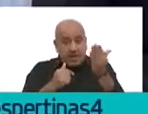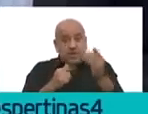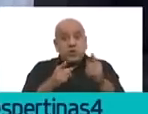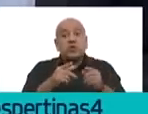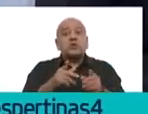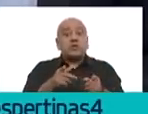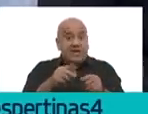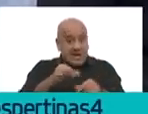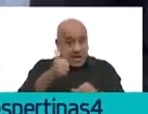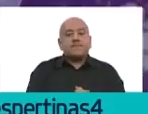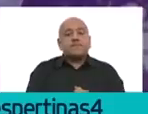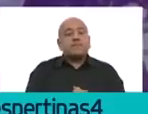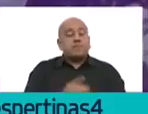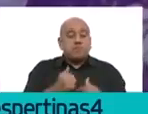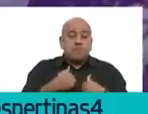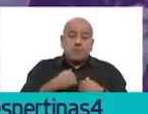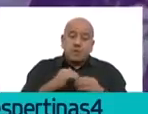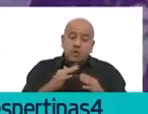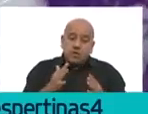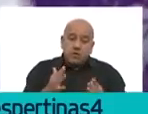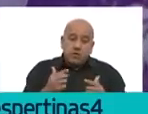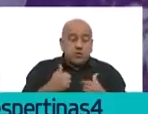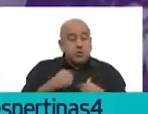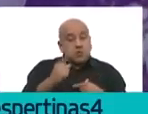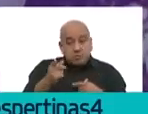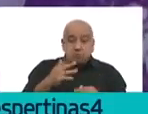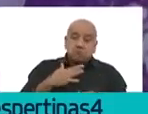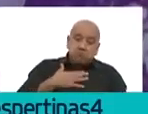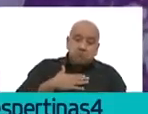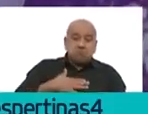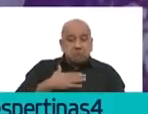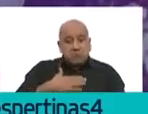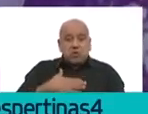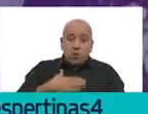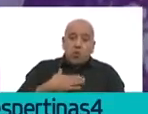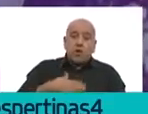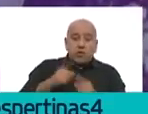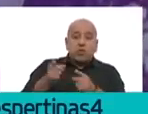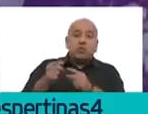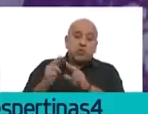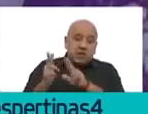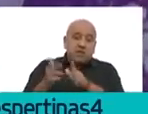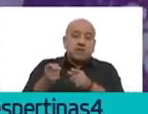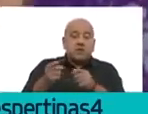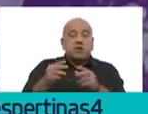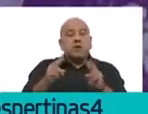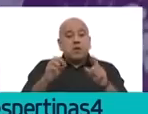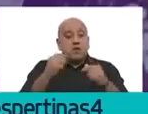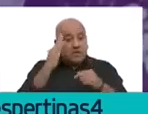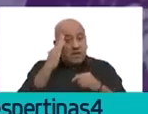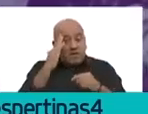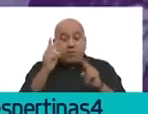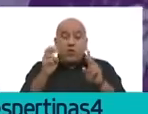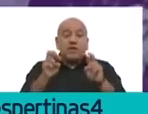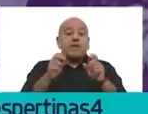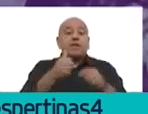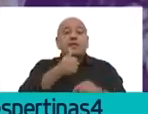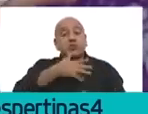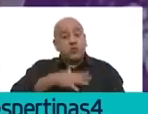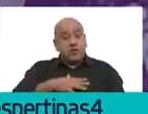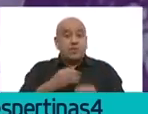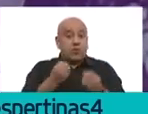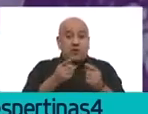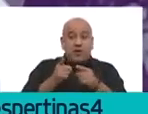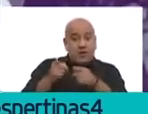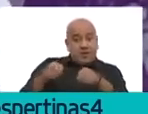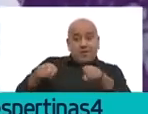para el 2020 y hubo muchas frases que fueron muy importantes en la noche decidió vamos a hacer algunas repasa los momentos más importantes por